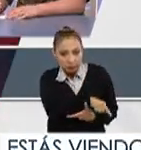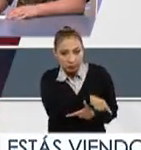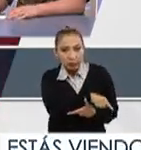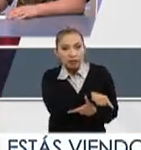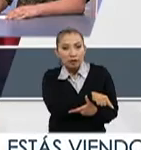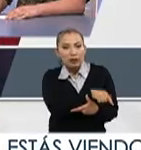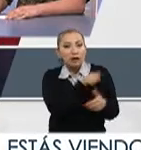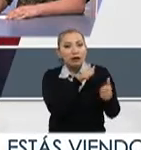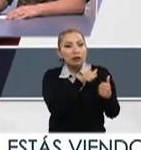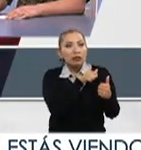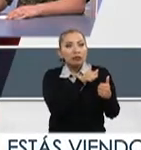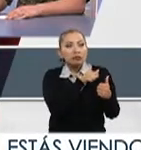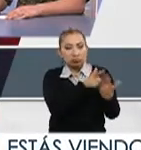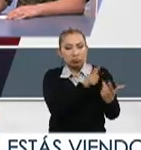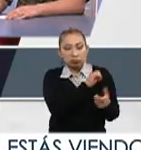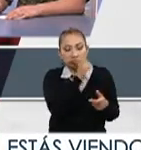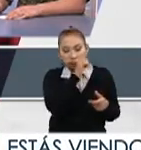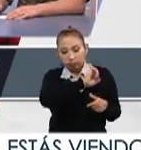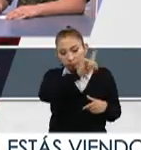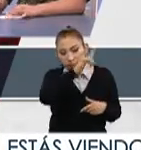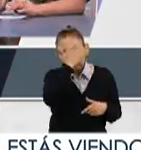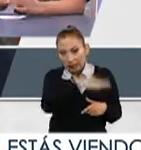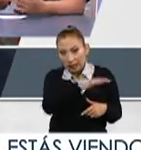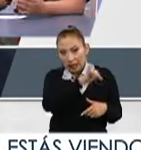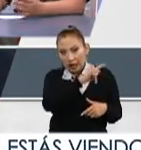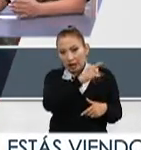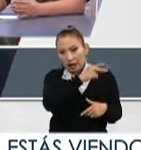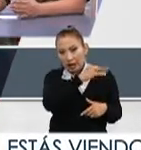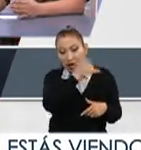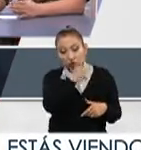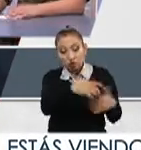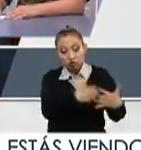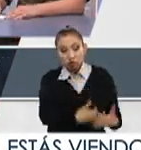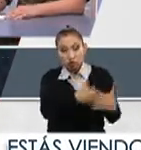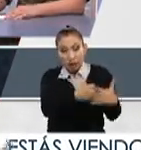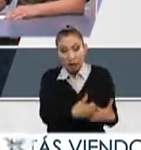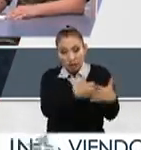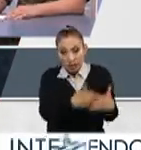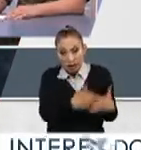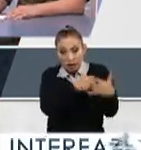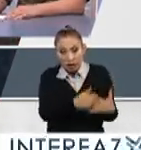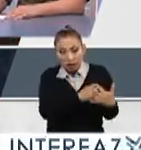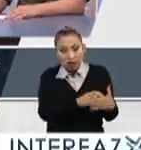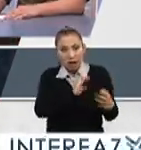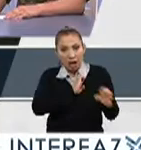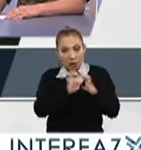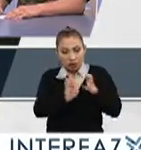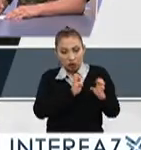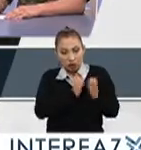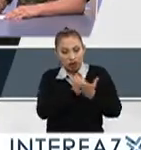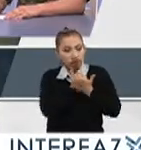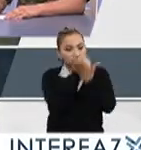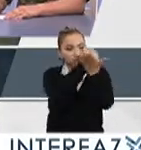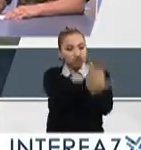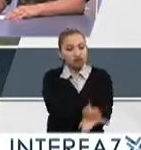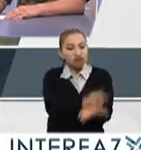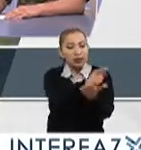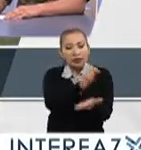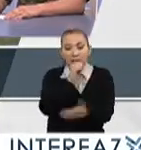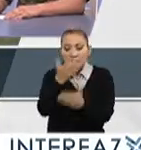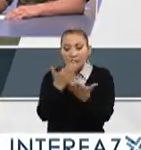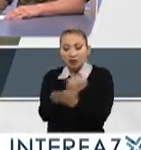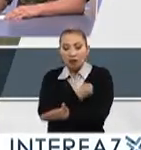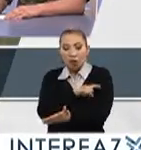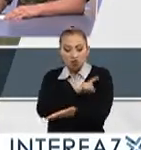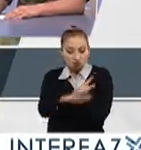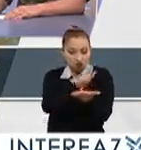estas gentes de especialidad de ingeniería con toda su maquinaria que cuenta el ejército, y actúa también el servicio de